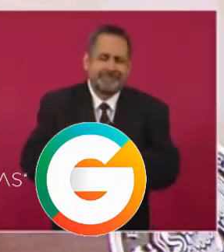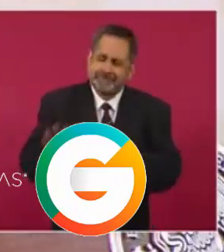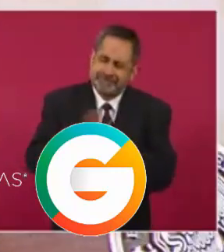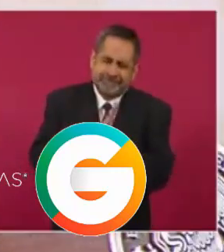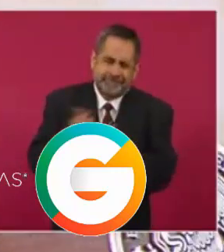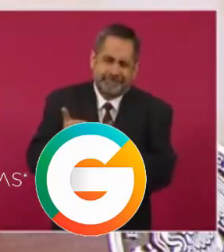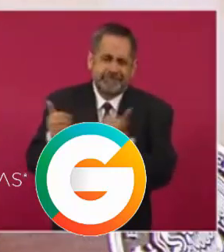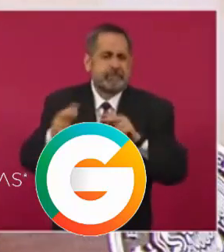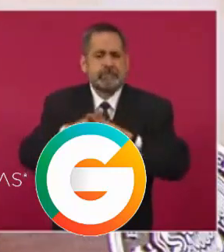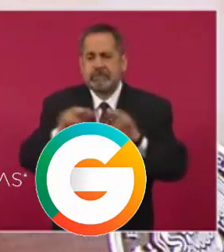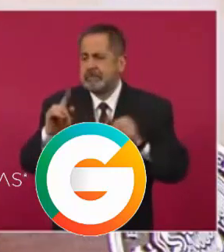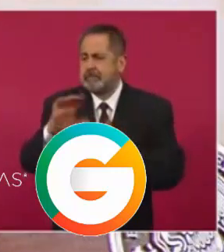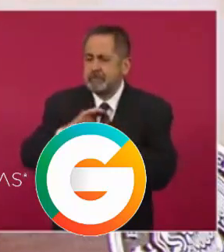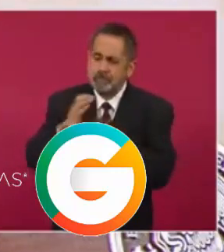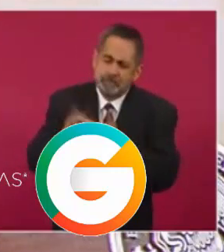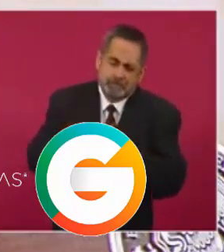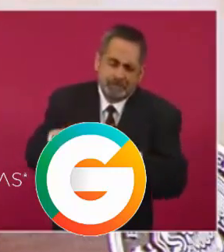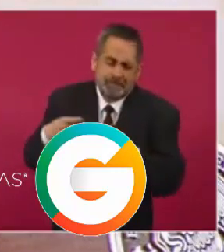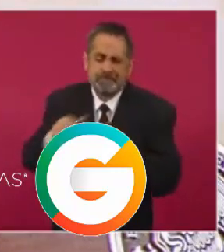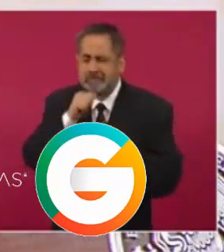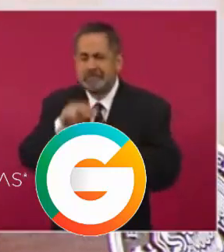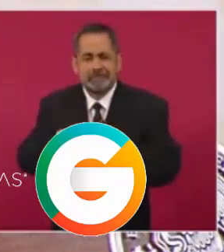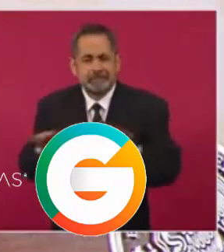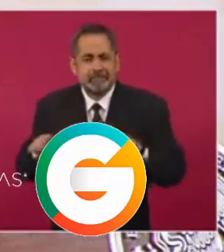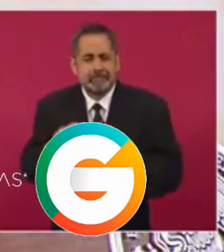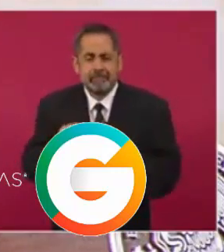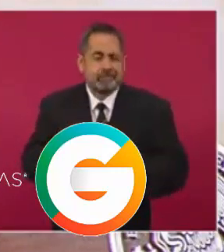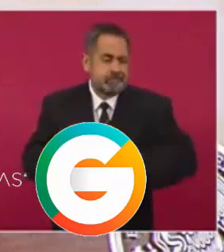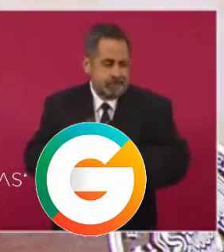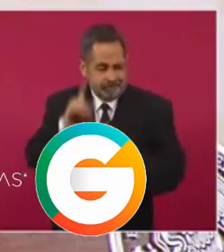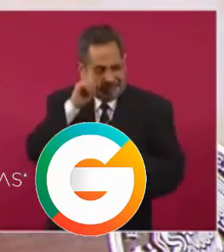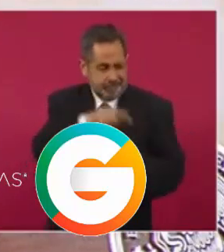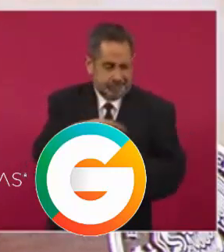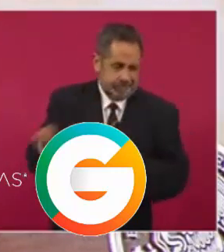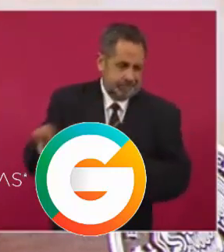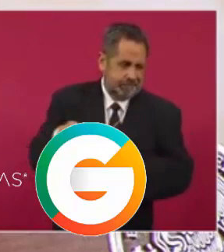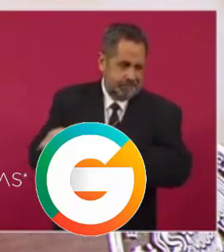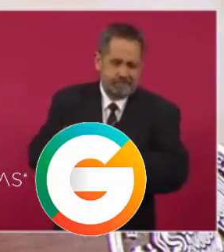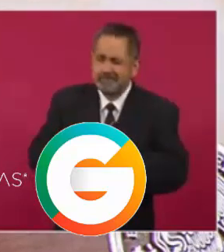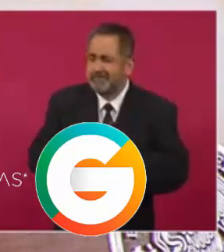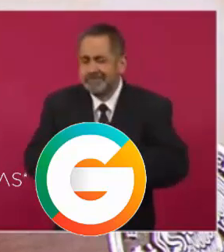Ni un contrato, ni una recomendación,